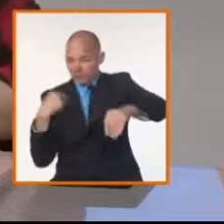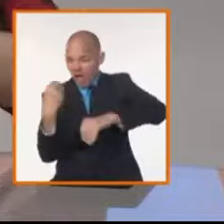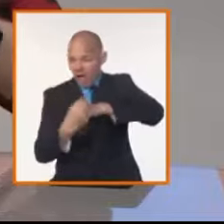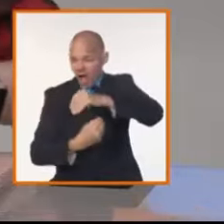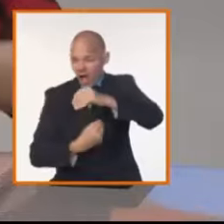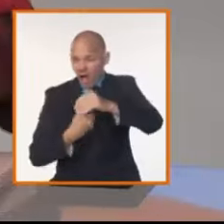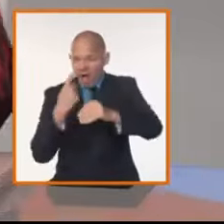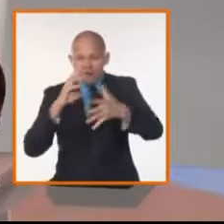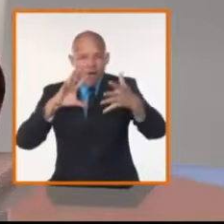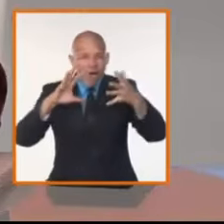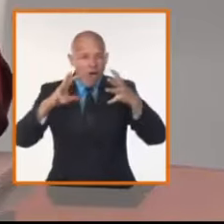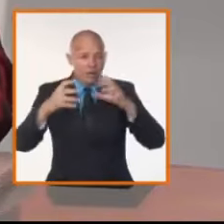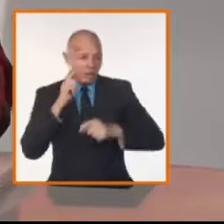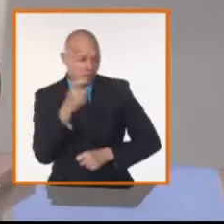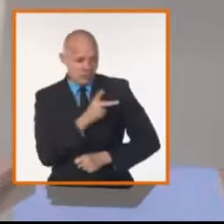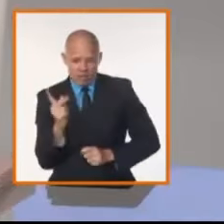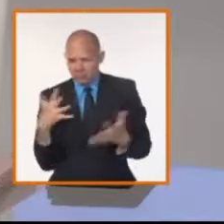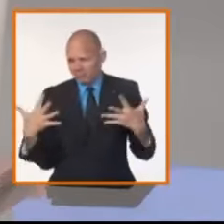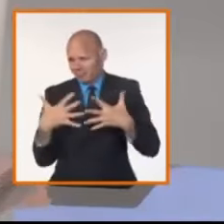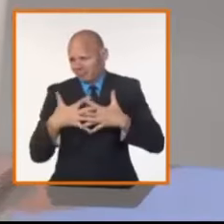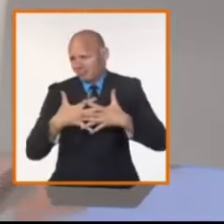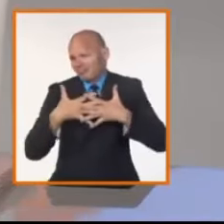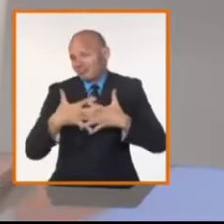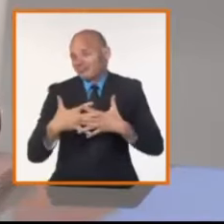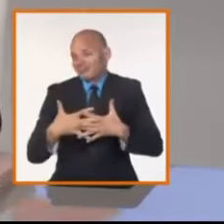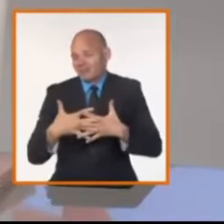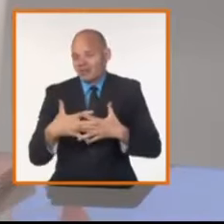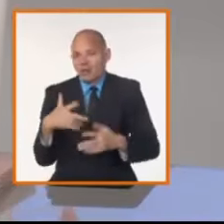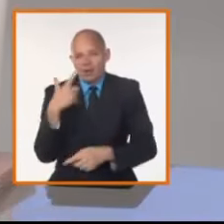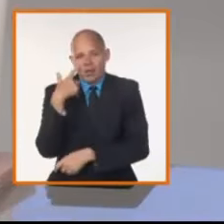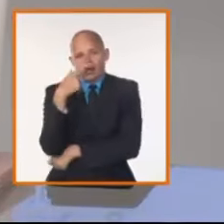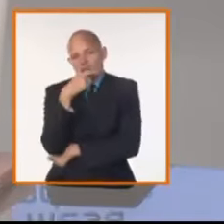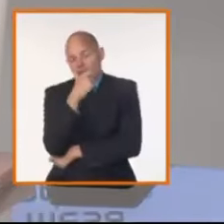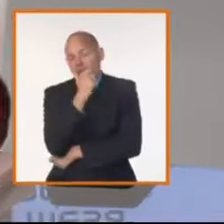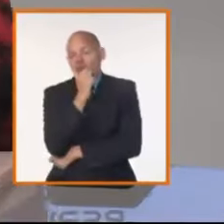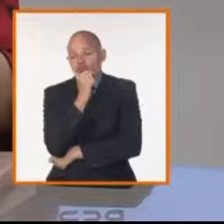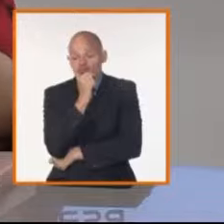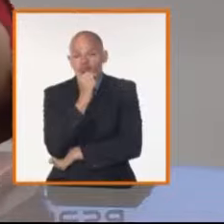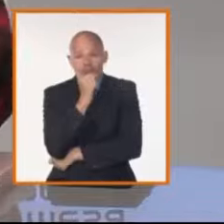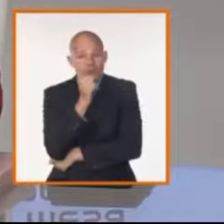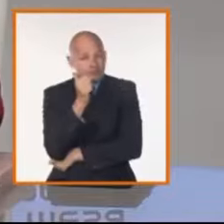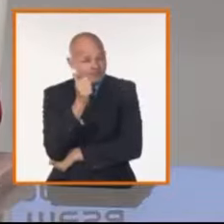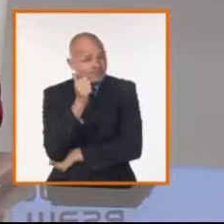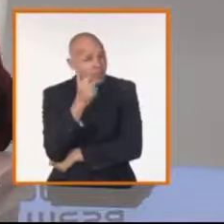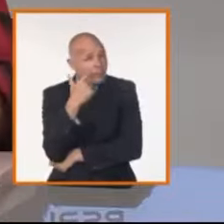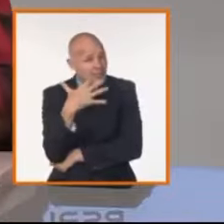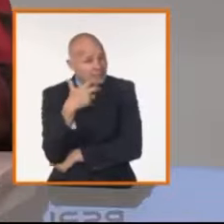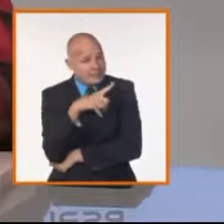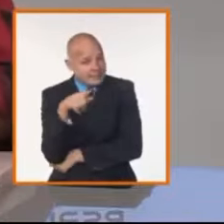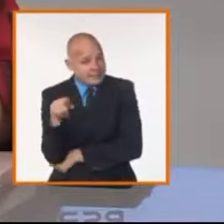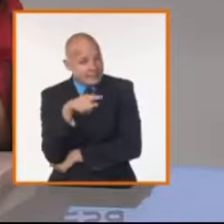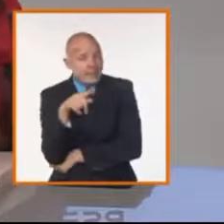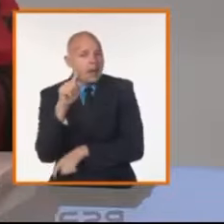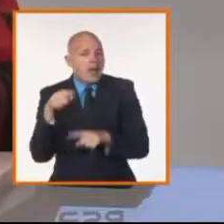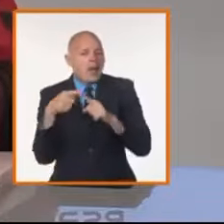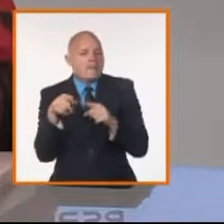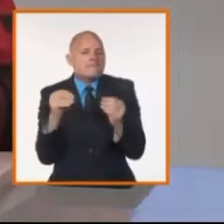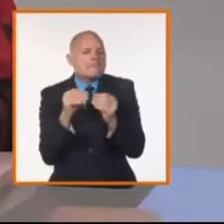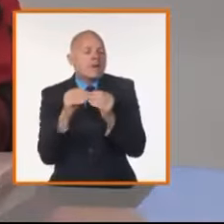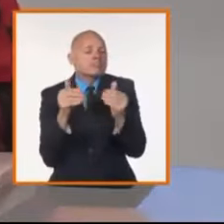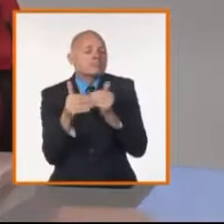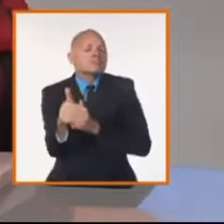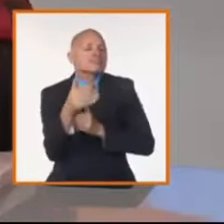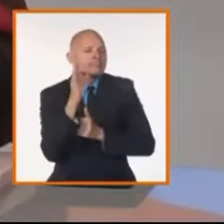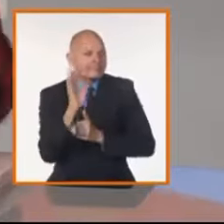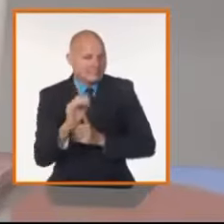que yo creo que marca sin duda no solo el encuentro sino también el futuro el tema otro tema que han abordado es el